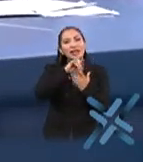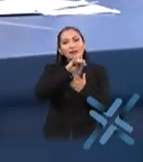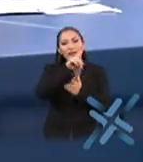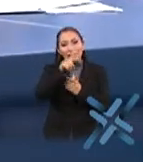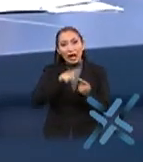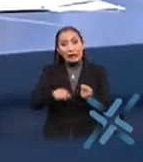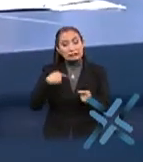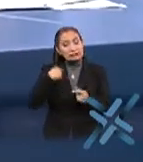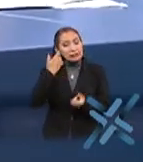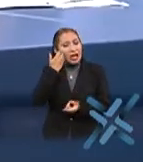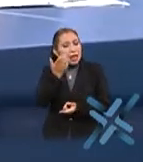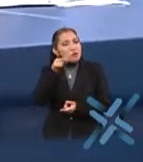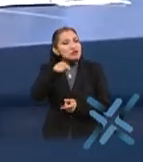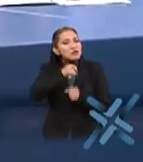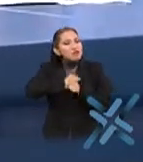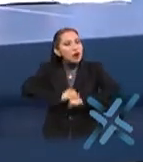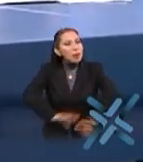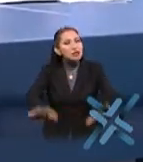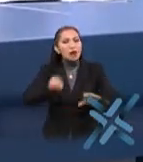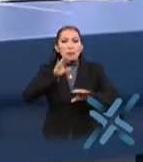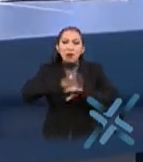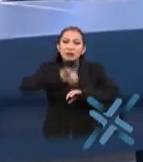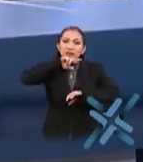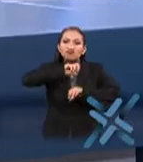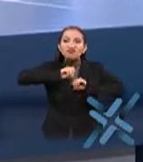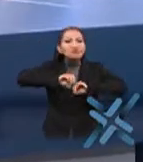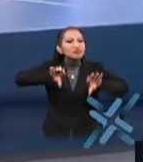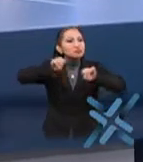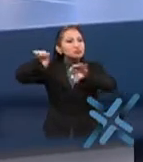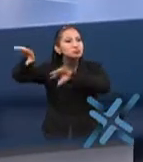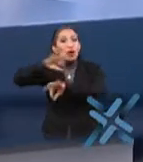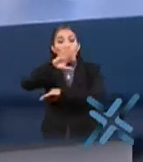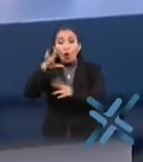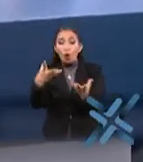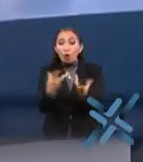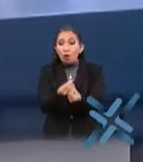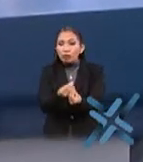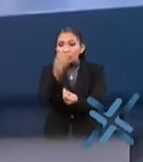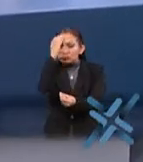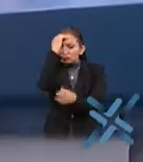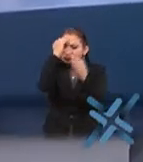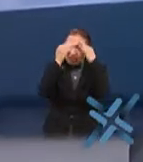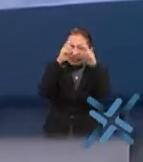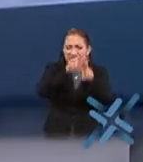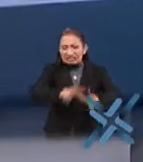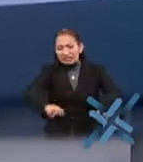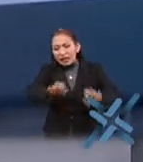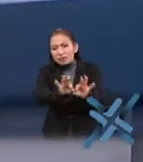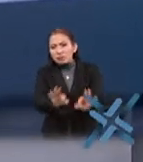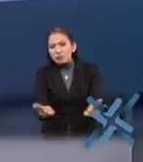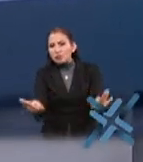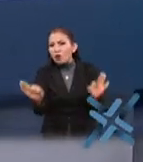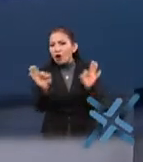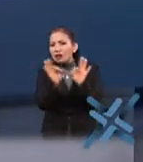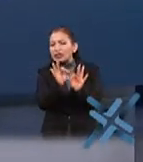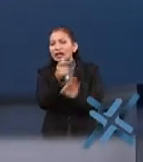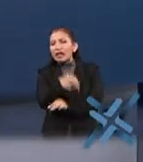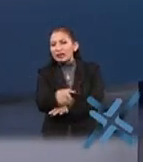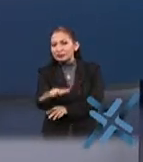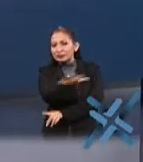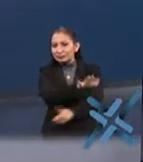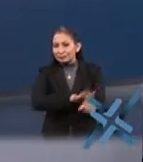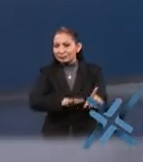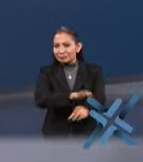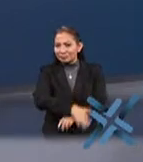Interfaz apostamos a que la información fluya mejor. Buscamos que juntos reflexionemos sobre la importancia de este